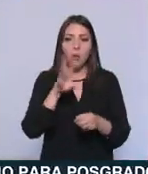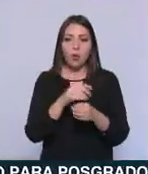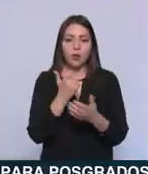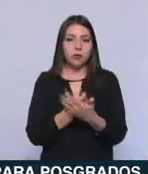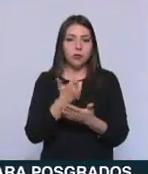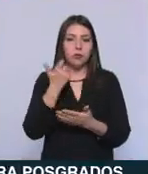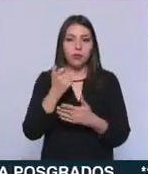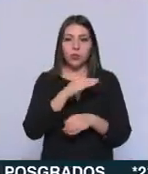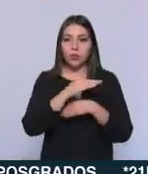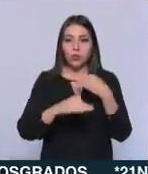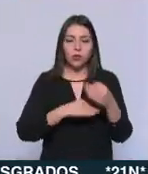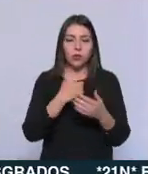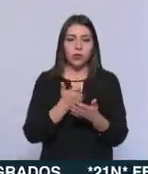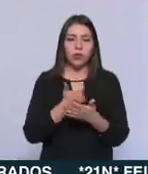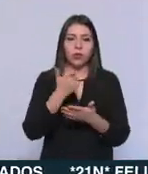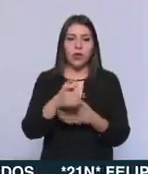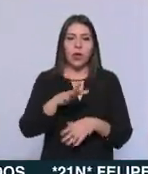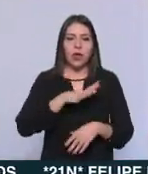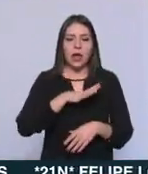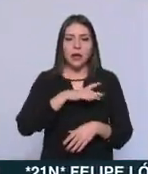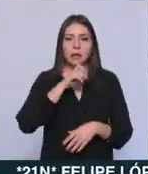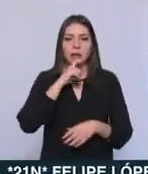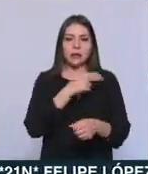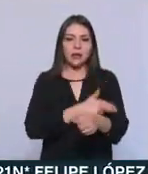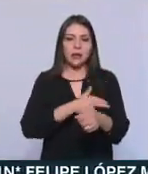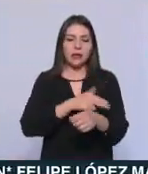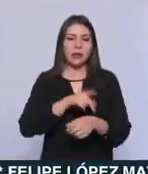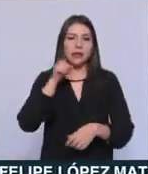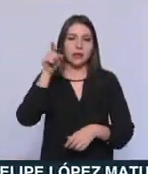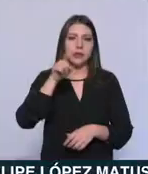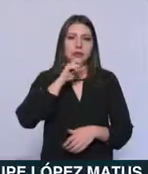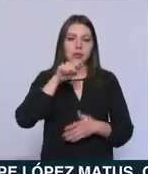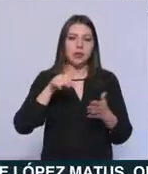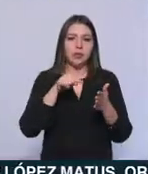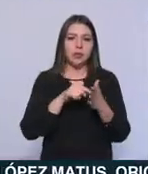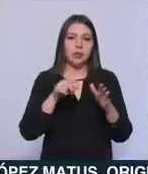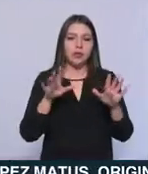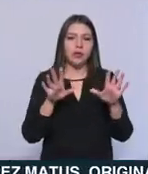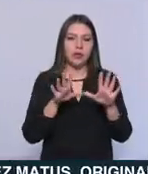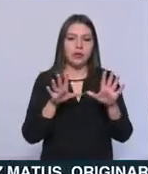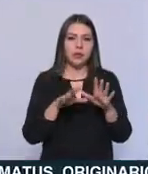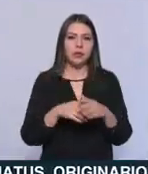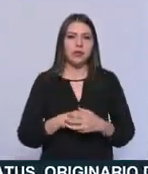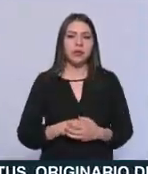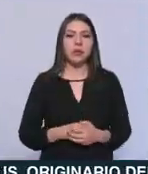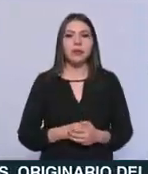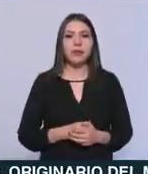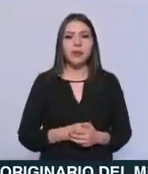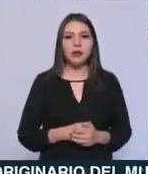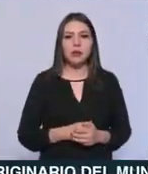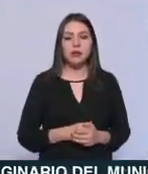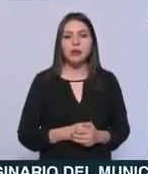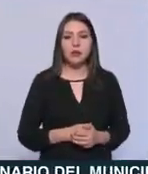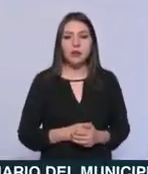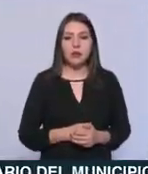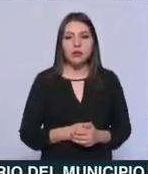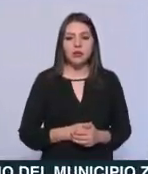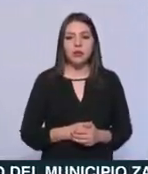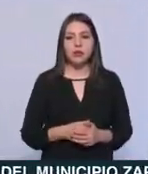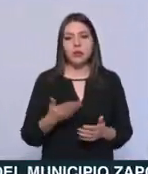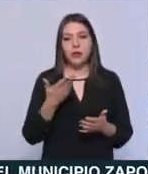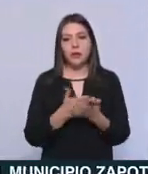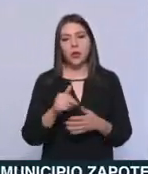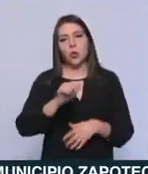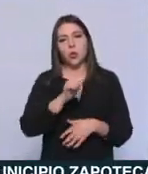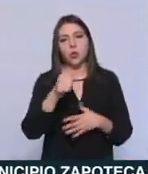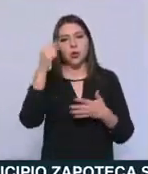entregada. Eso lo pueden ver ahí directamente en el Instituto de Vivienda. Pero... Y después pedirán otros requisitos